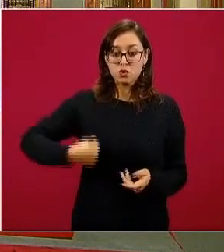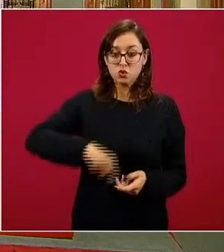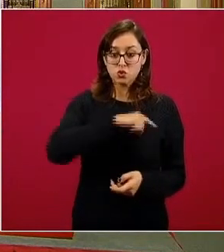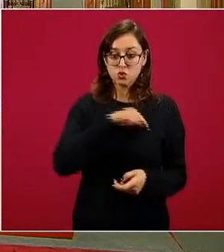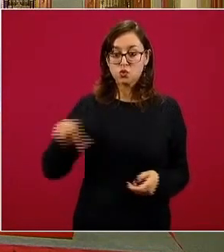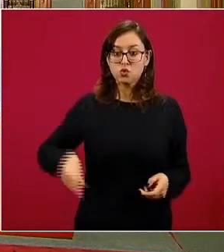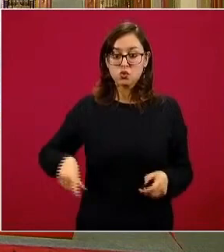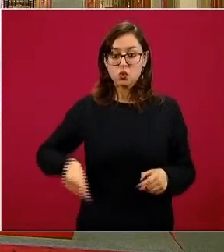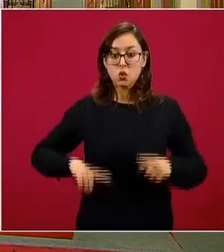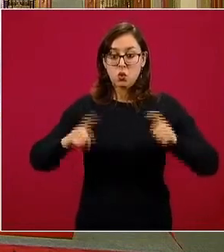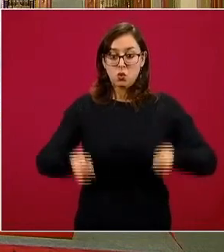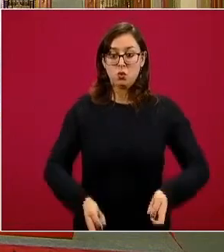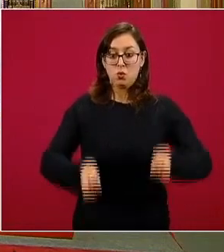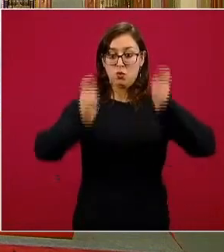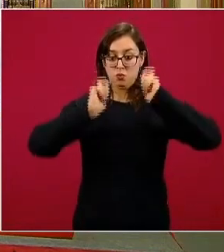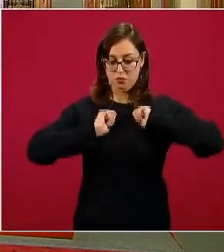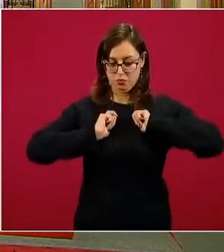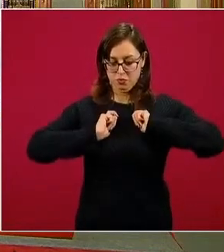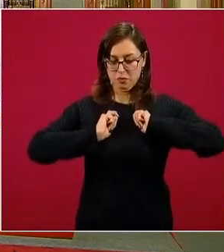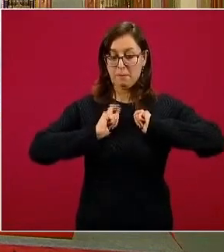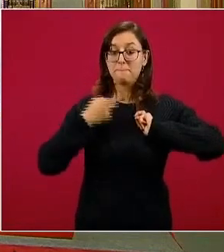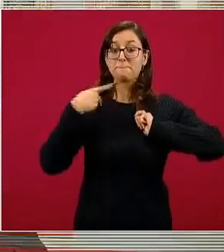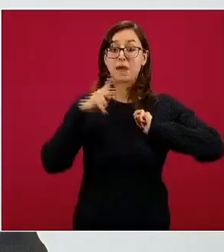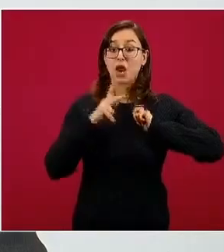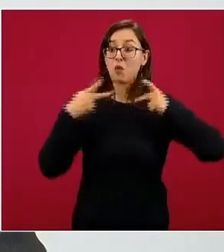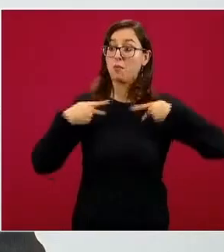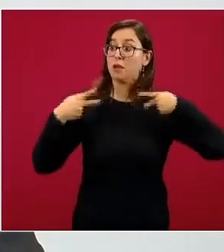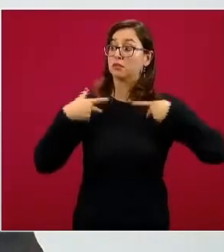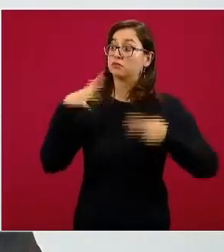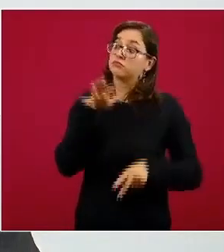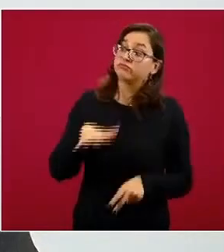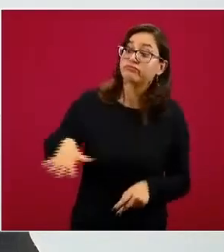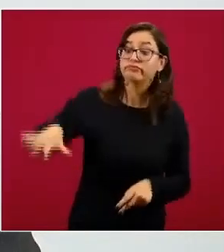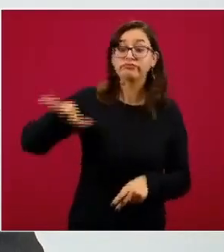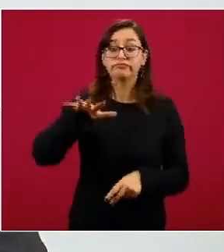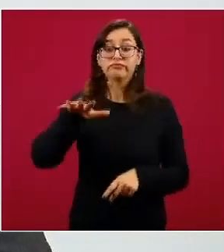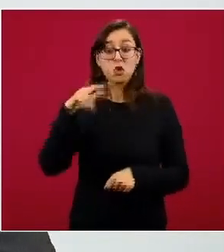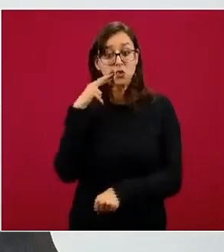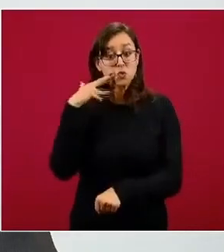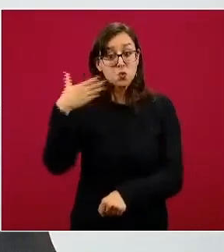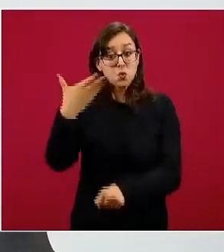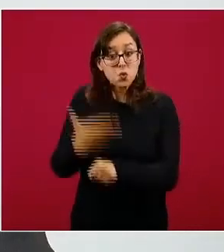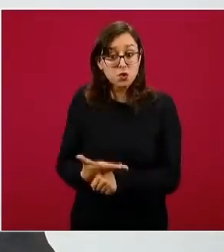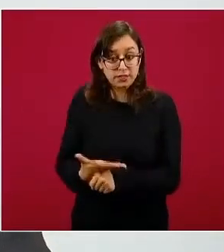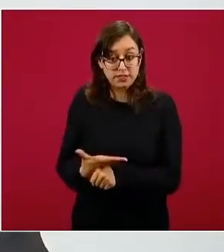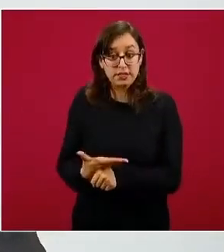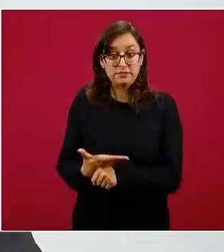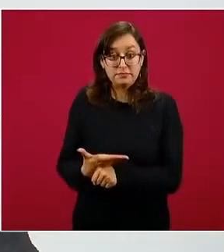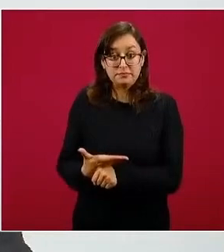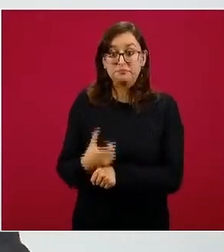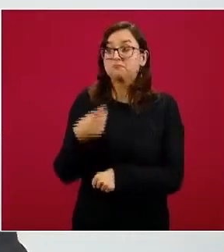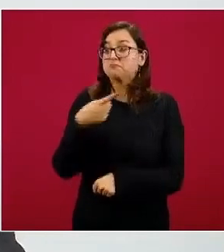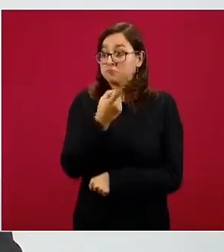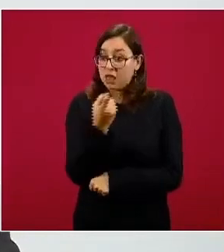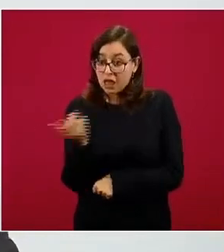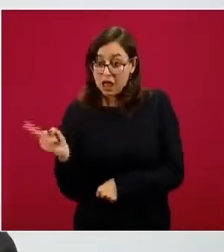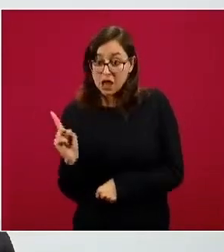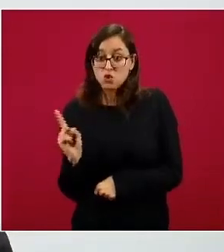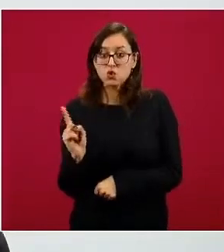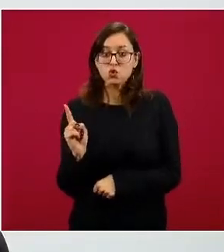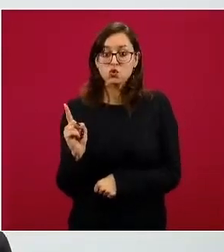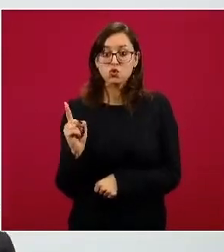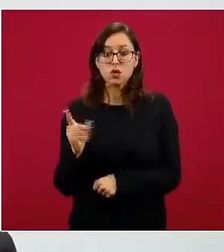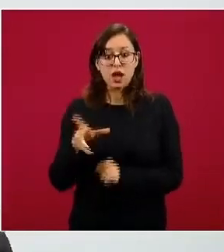gobierno de un pueblo responsable, de un pueblo que se compromete, de un pueblo que puede incorporar a su